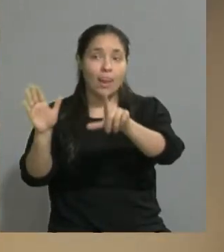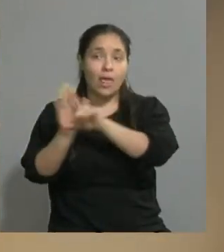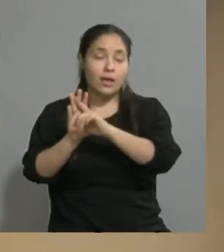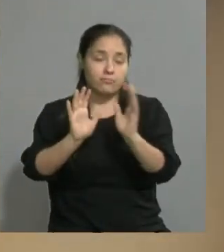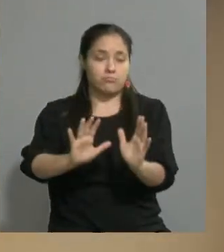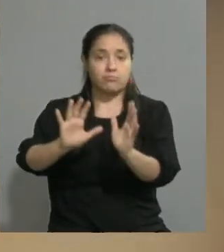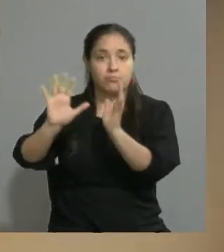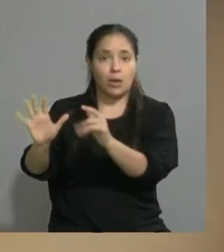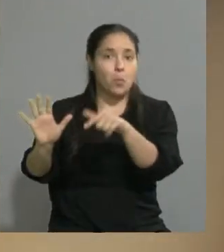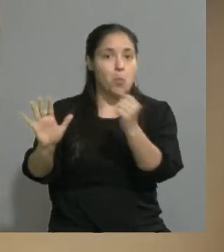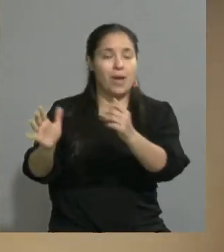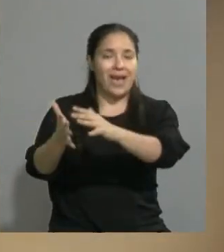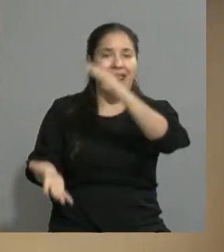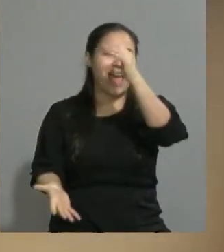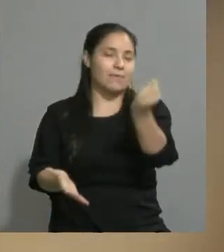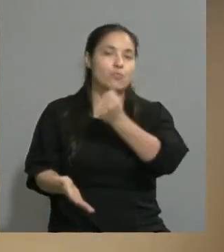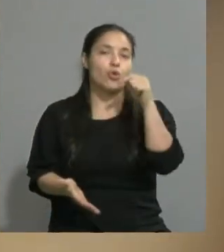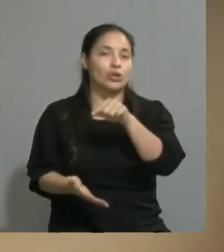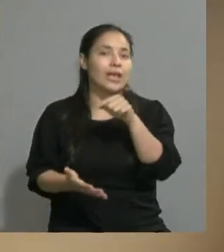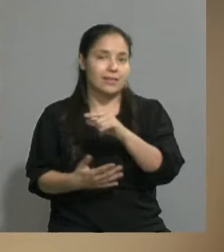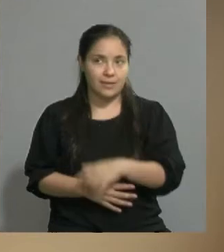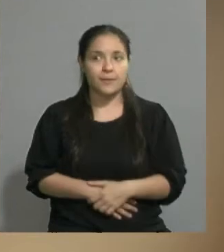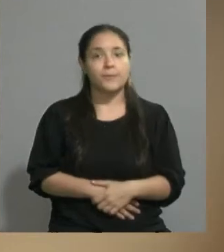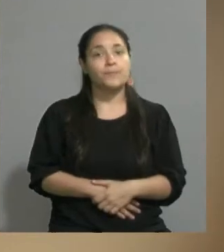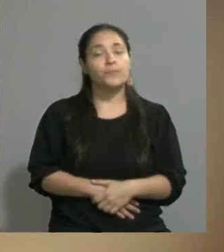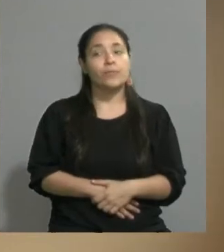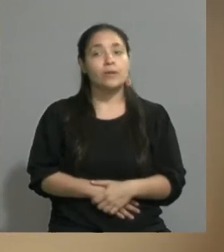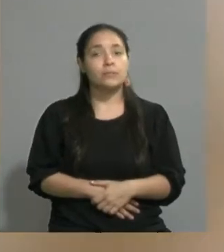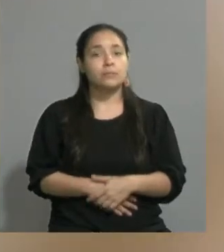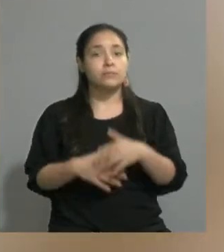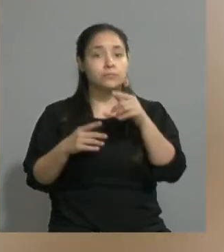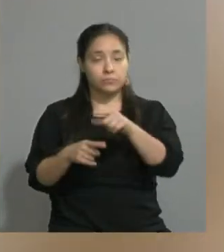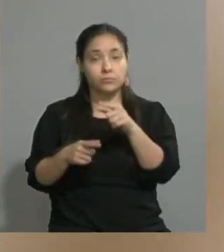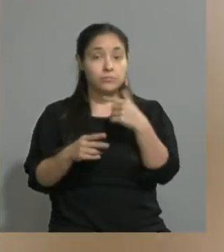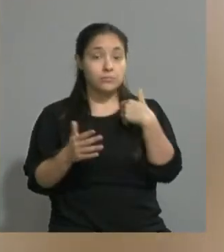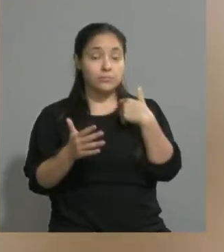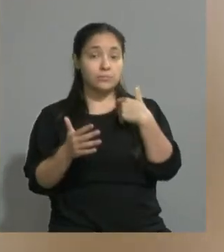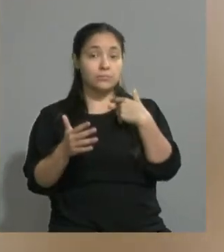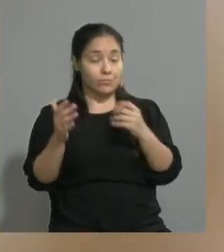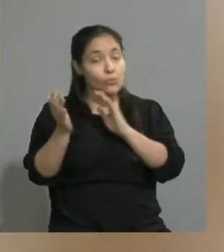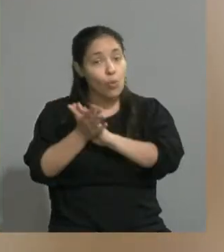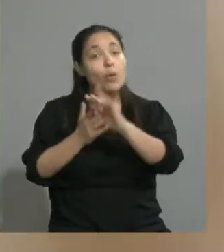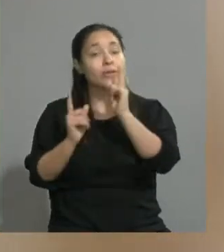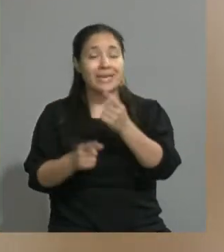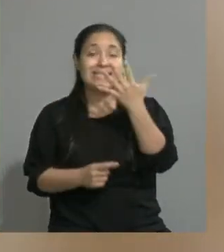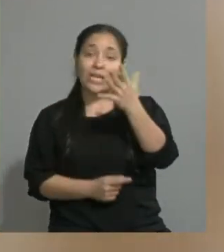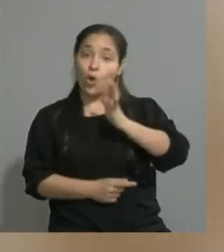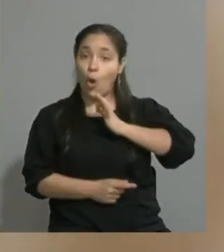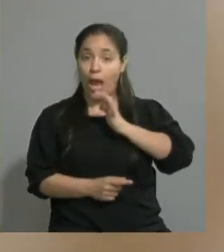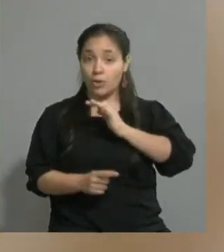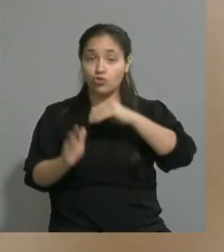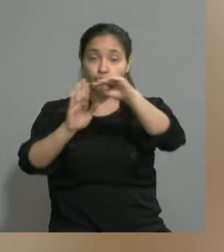monumento jurídico muy grande y muy importante, incluso muy reciente, porque tiene 5 años el Código